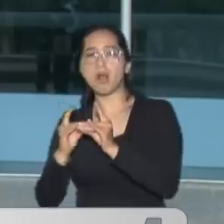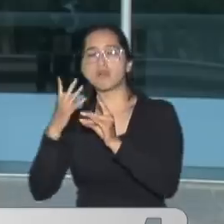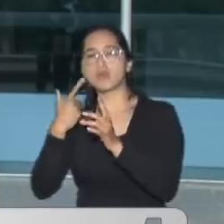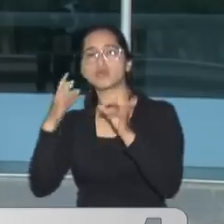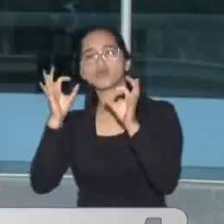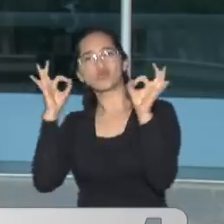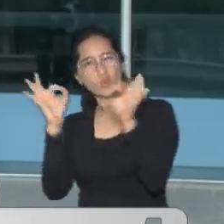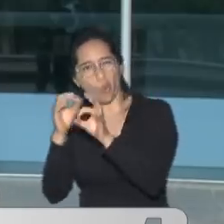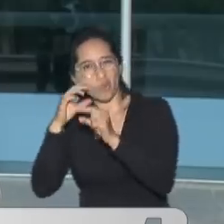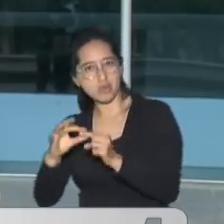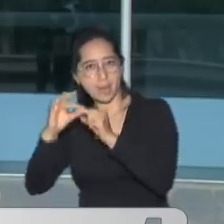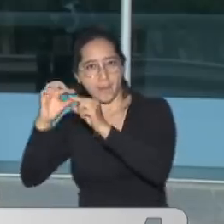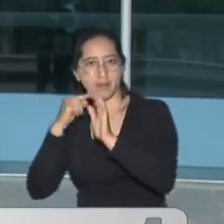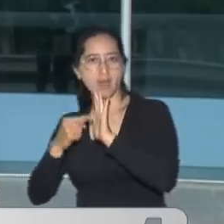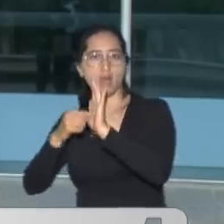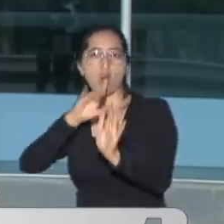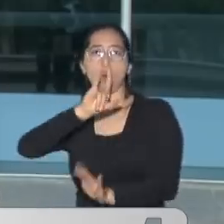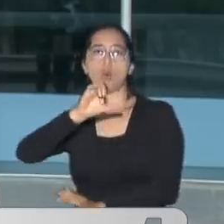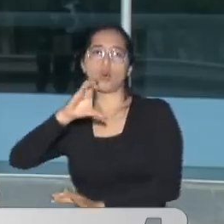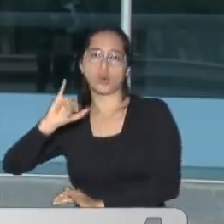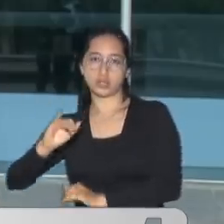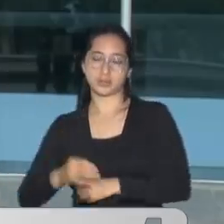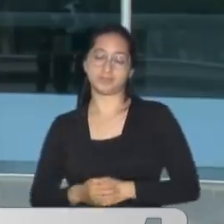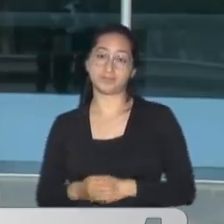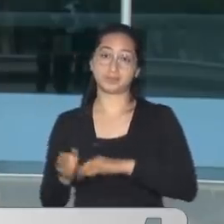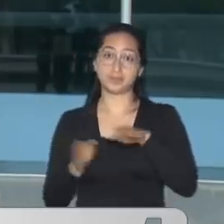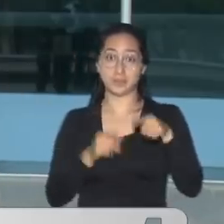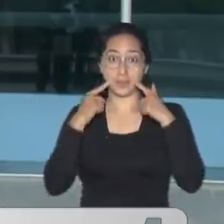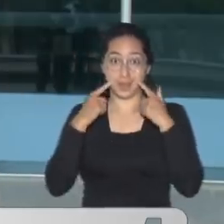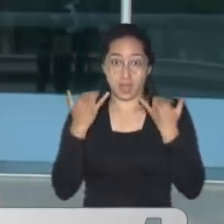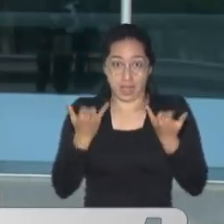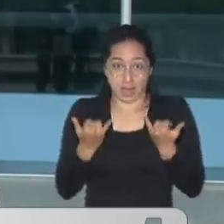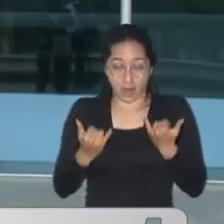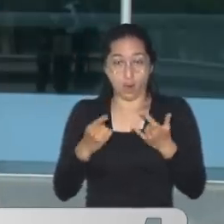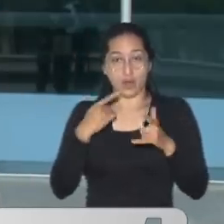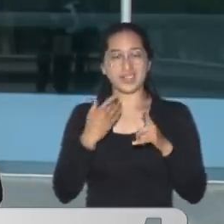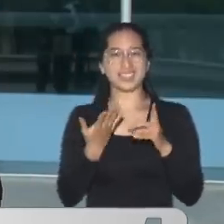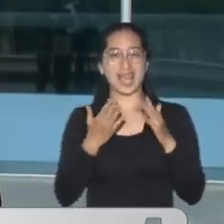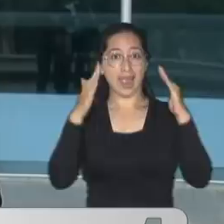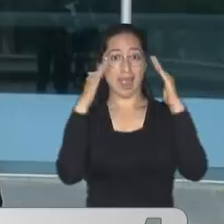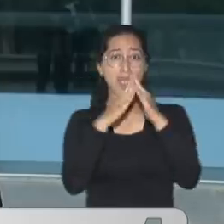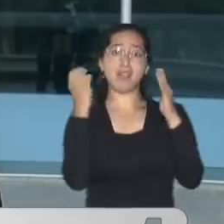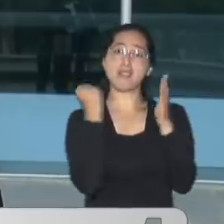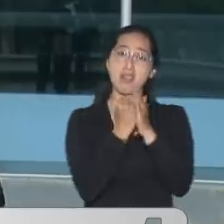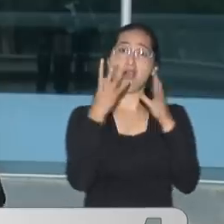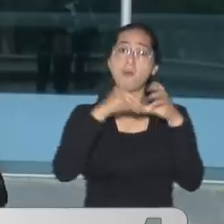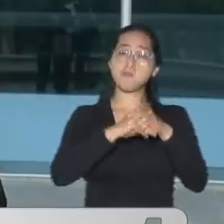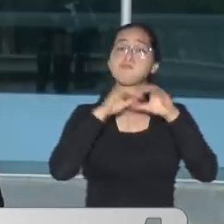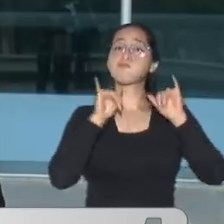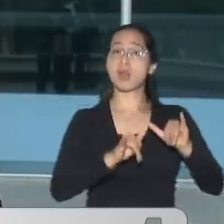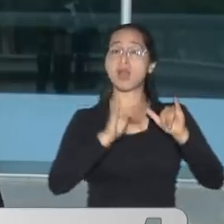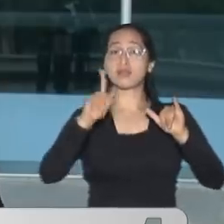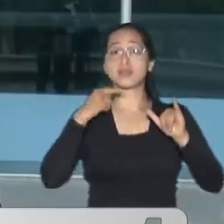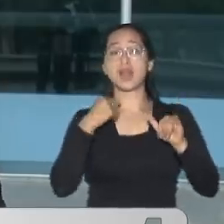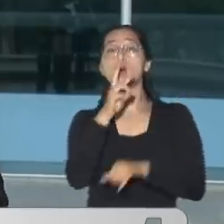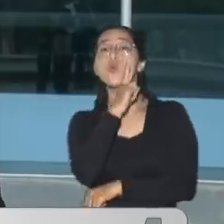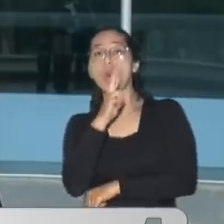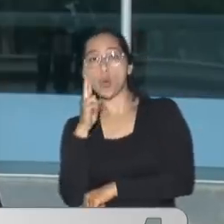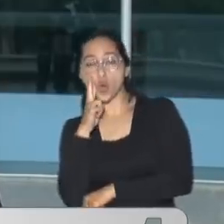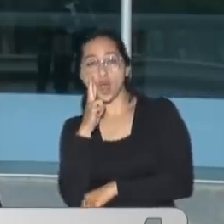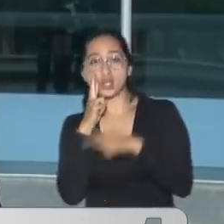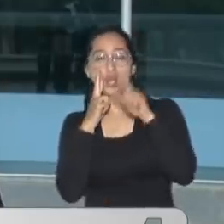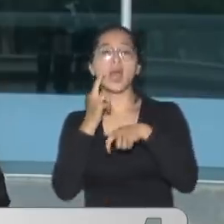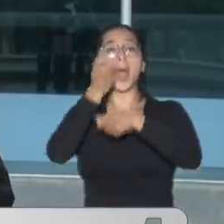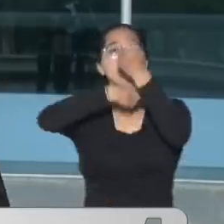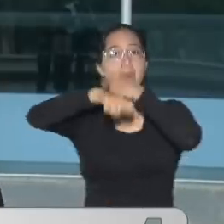Durante esta cuarentena, los restaurantes pueden funcionar a través de los domicilios. También se pueden movilizar organismos de socorro, autoridades, medios